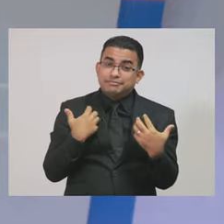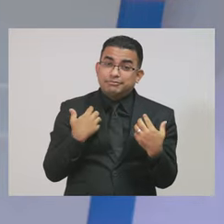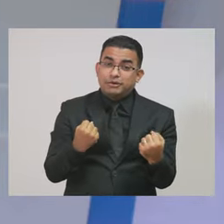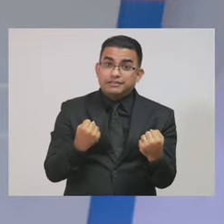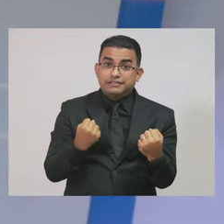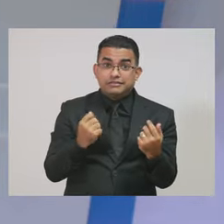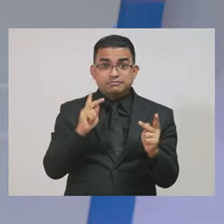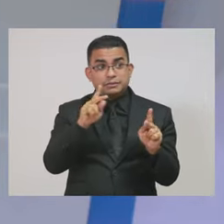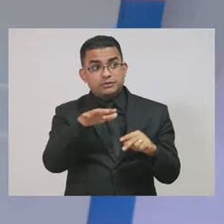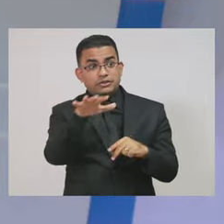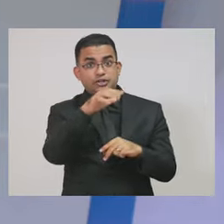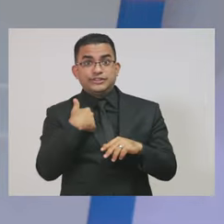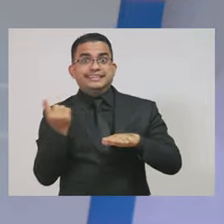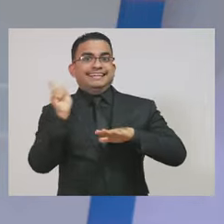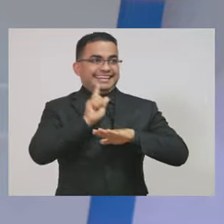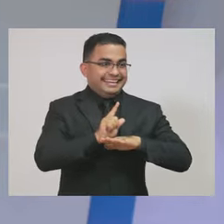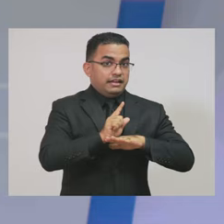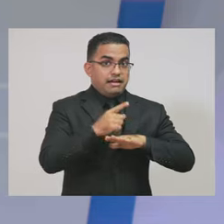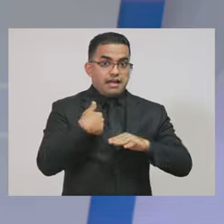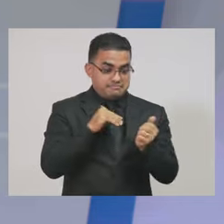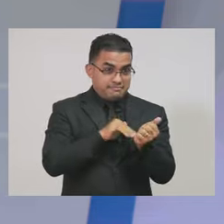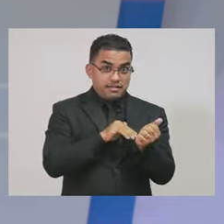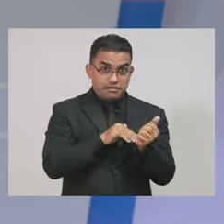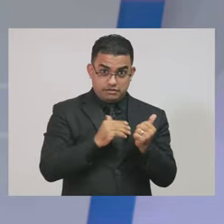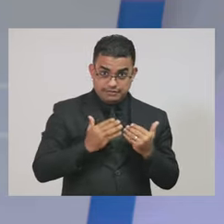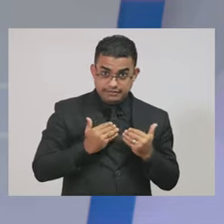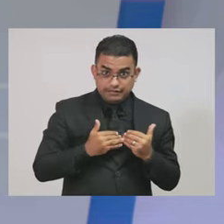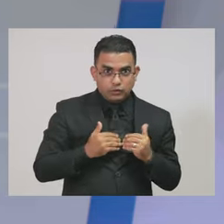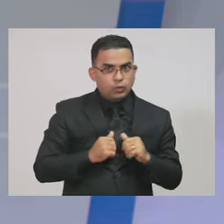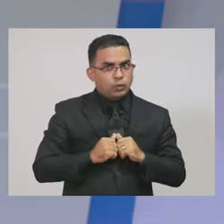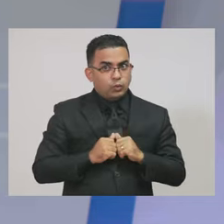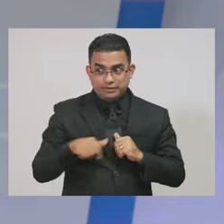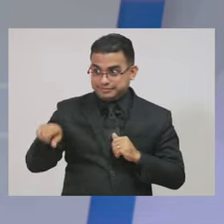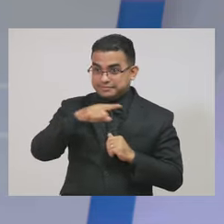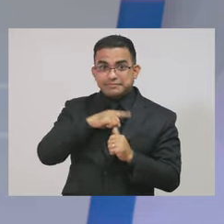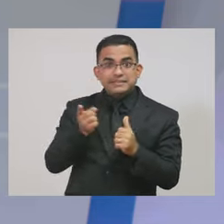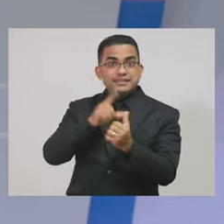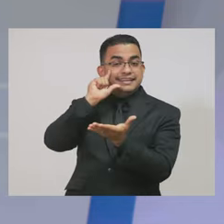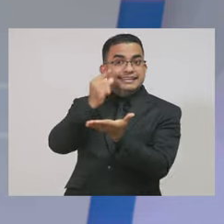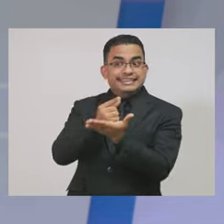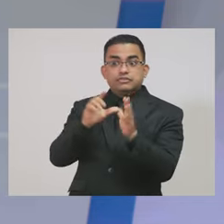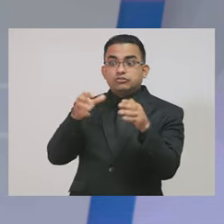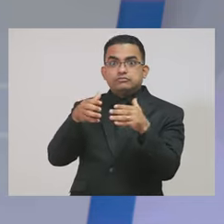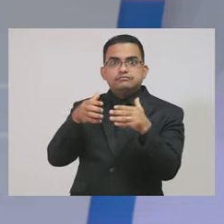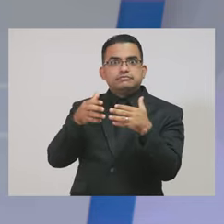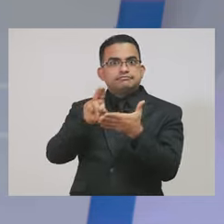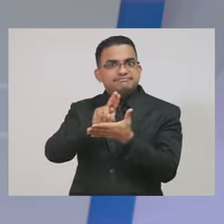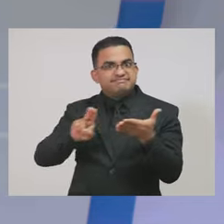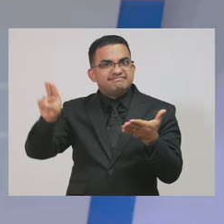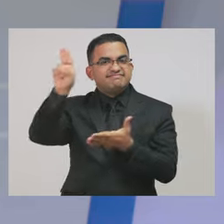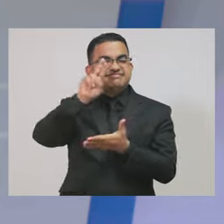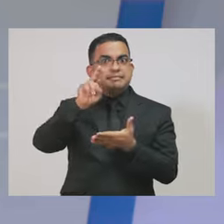valor para salir a la sociedad como médicos en estos tiempos somos la primera generación de médicos egresados de